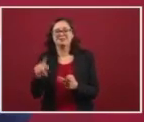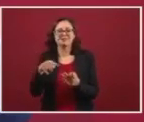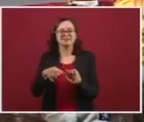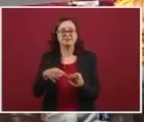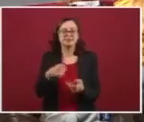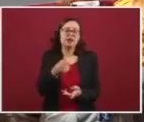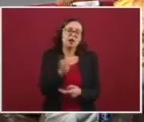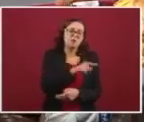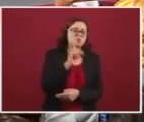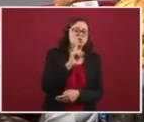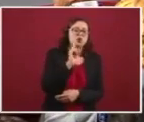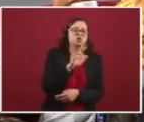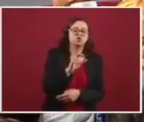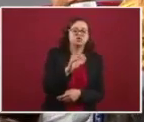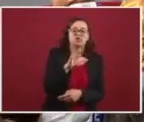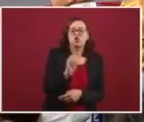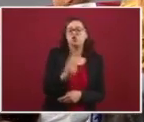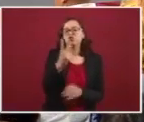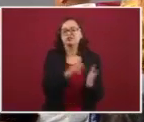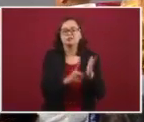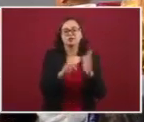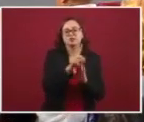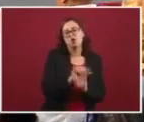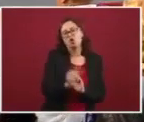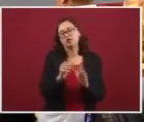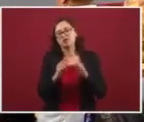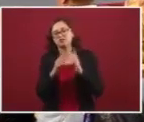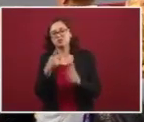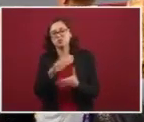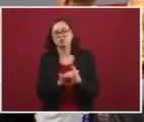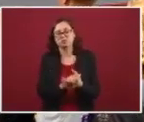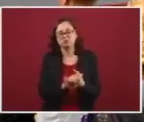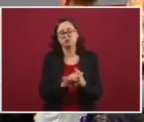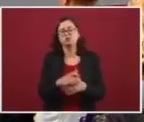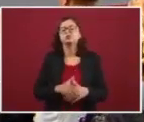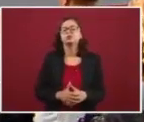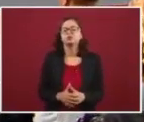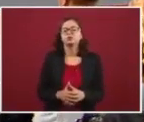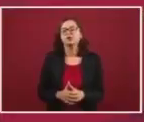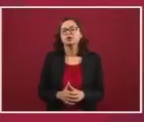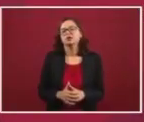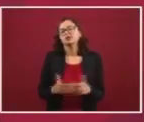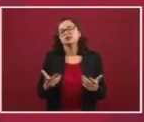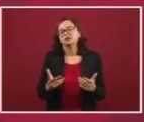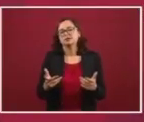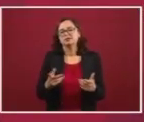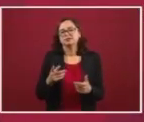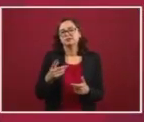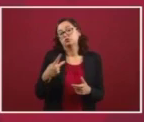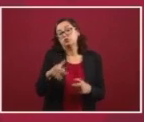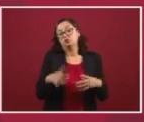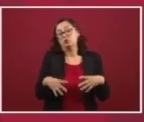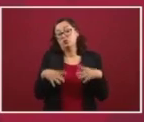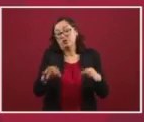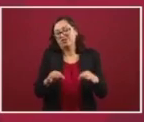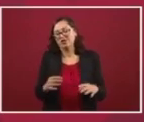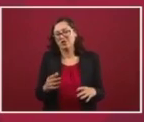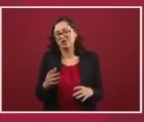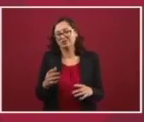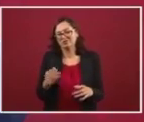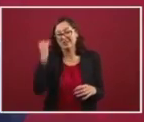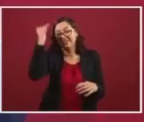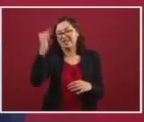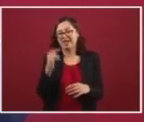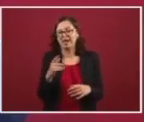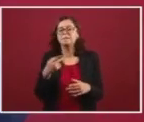otra casa que tenía el esposo, eran las para la fundación que ellos tienen, pero ambas